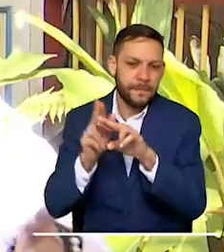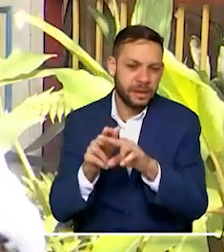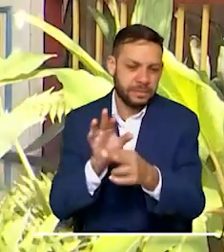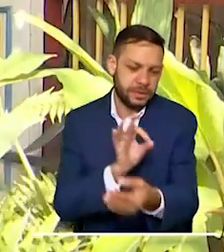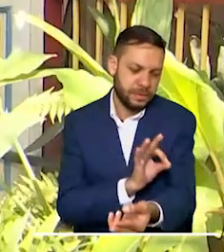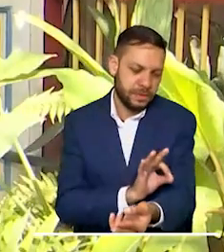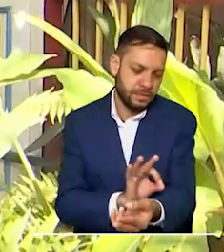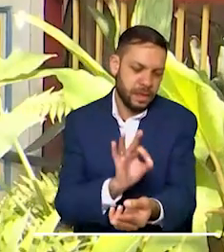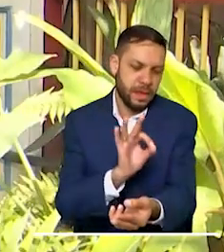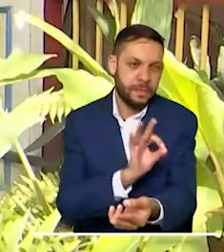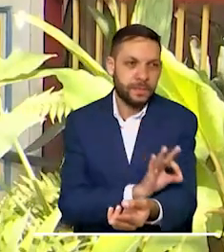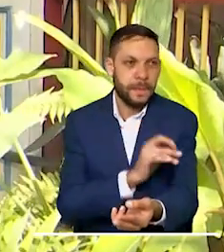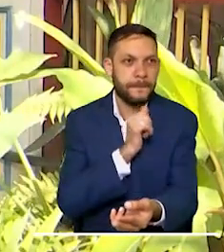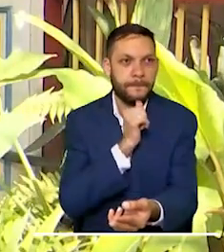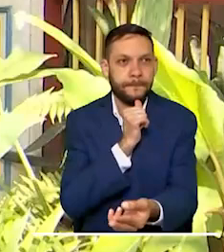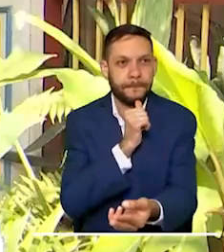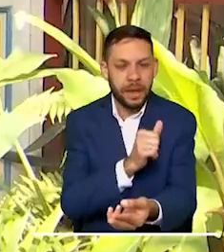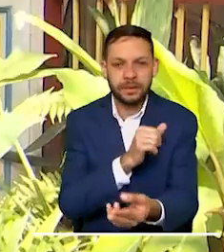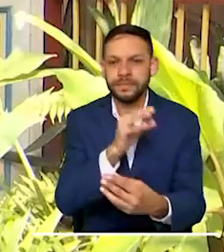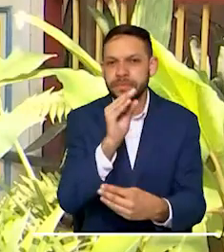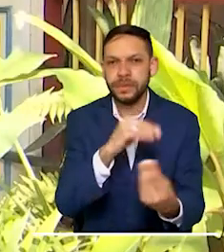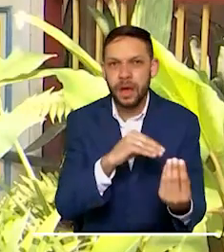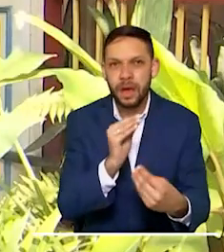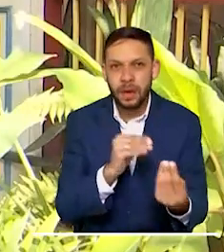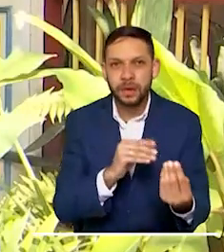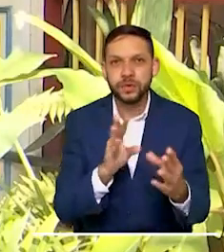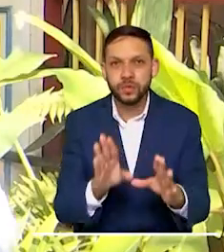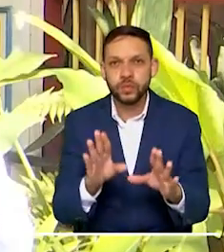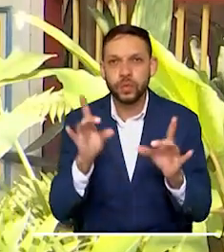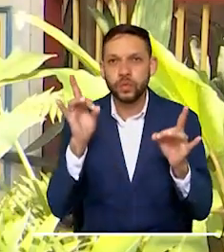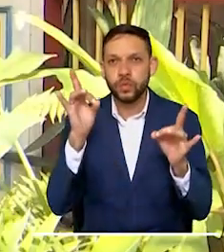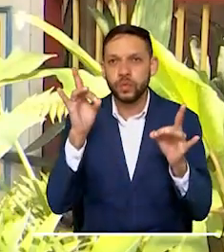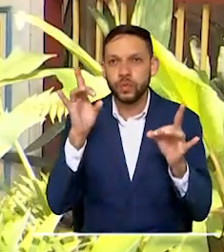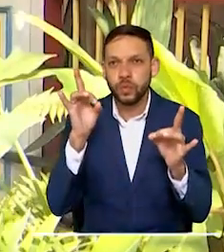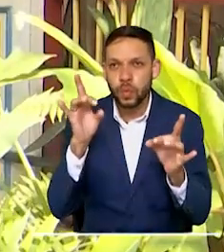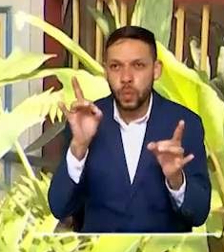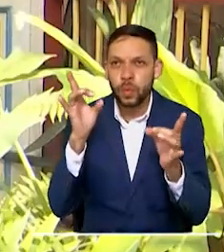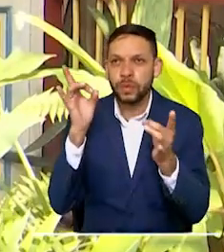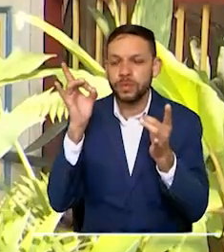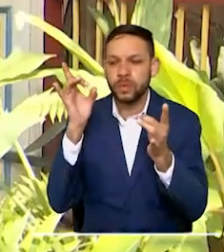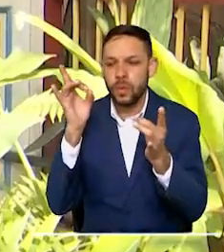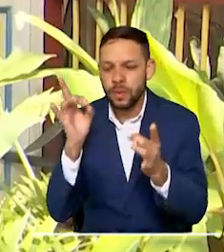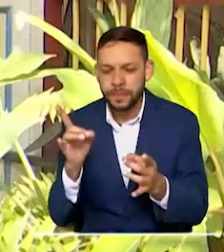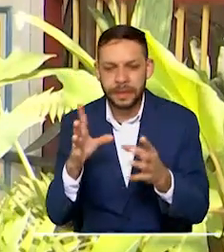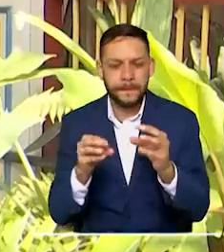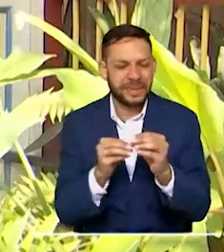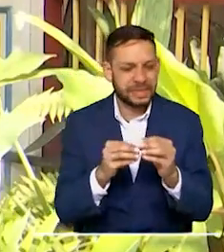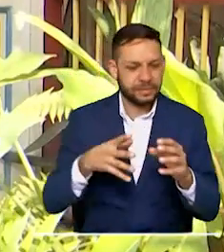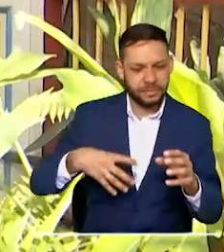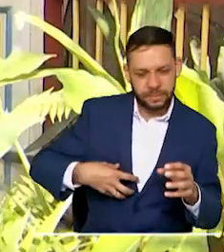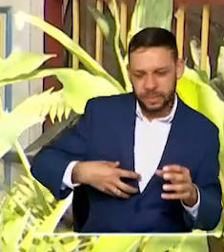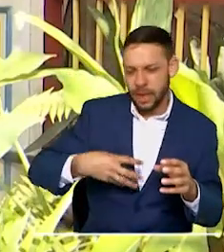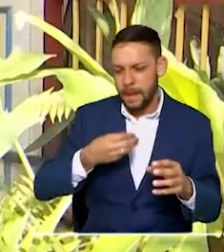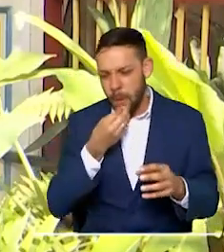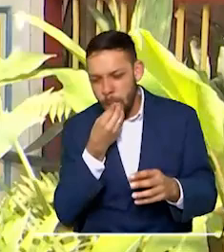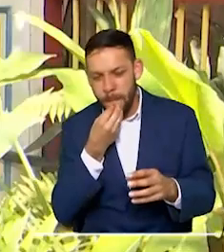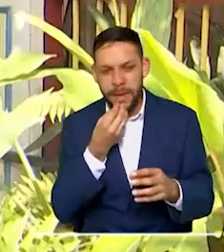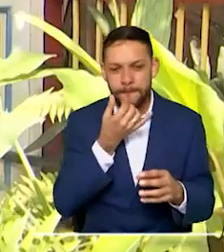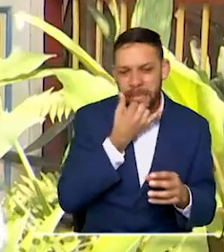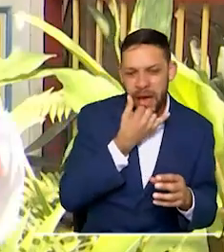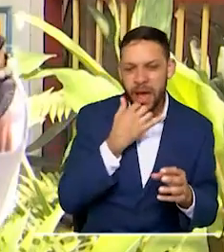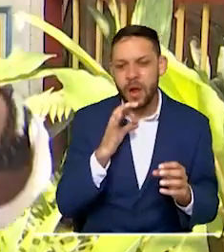resulta que me veo menos inflamado, tengo menos dolor, mis procesos digestivos están mejor, estoy más alegre, más